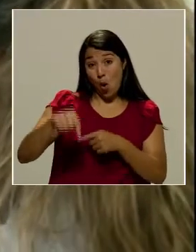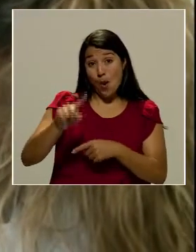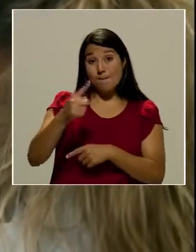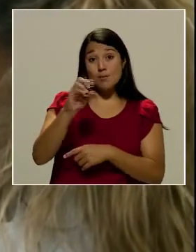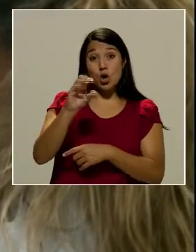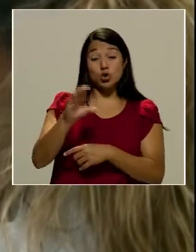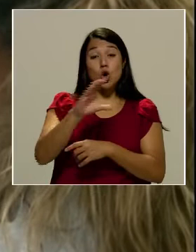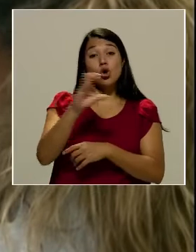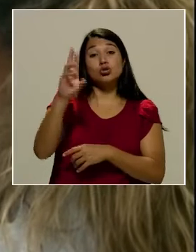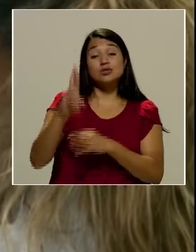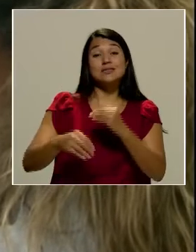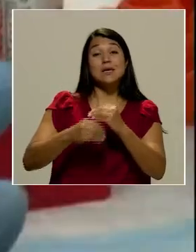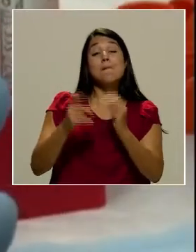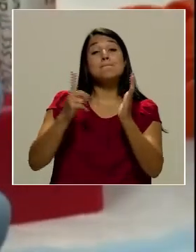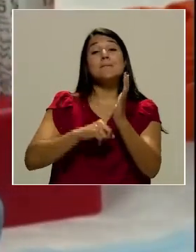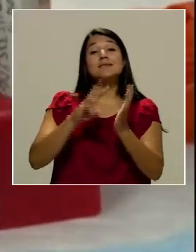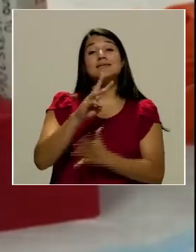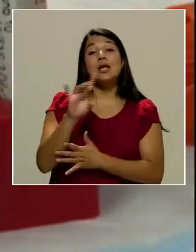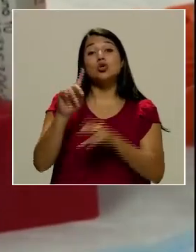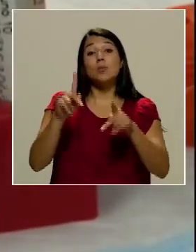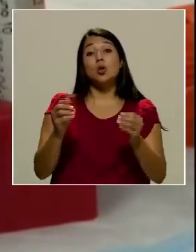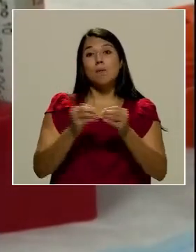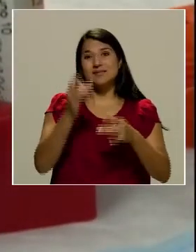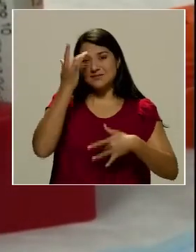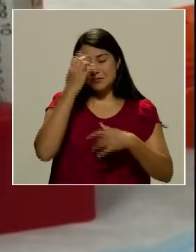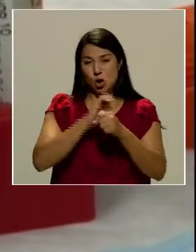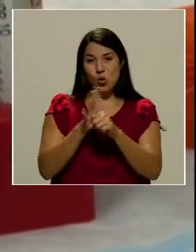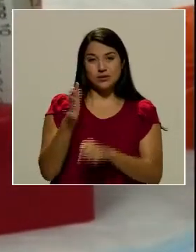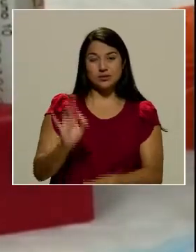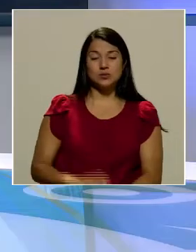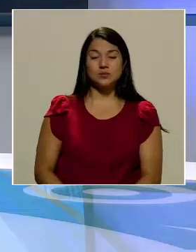registró 1.068 casos nuevos de COVID-19.